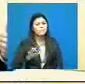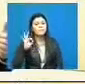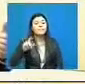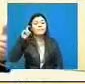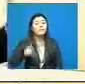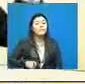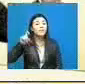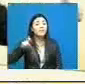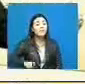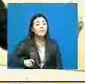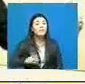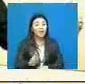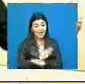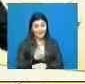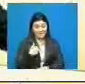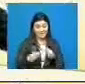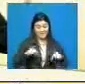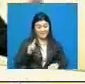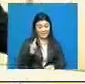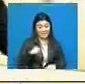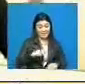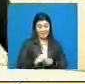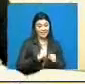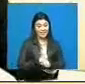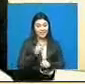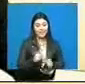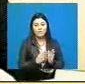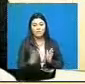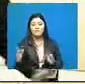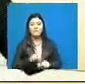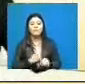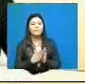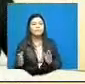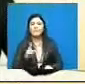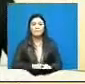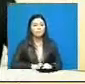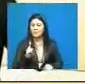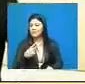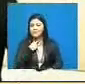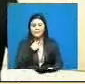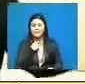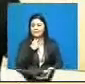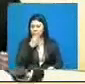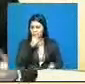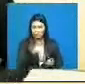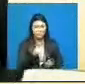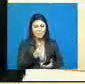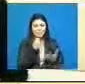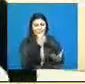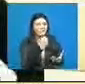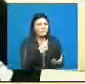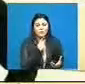presentar, como yo hice en febrero de este año, un aplazamiento del presupuesto, porque se sabía que ese presupuesto,